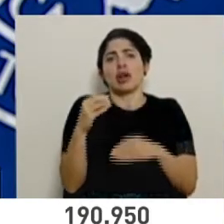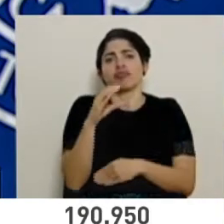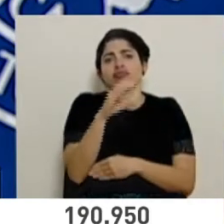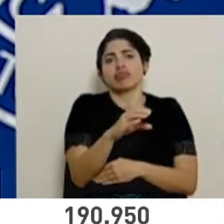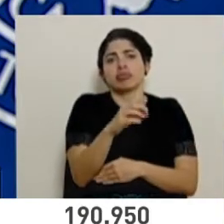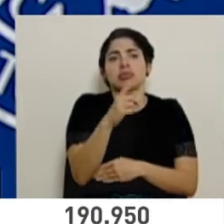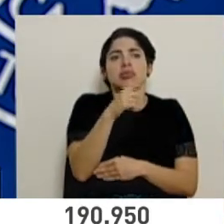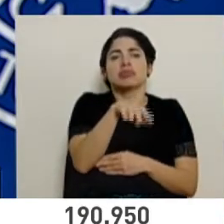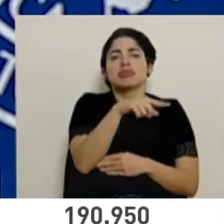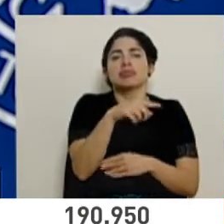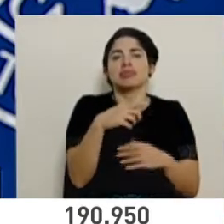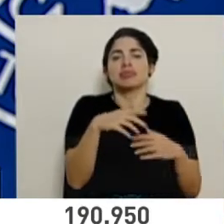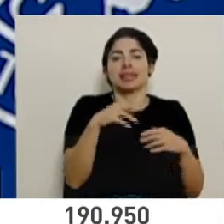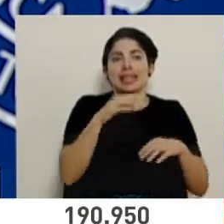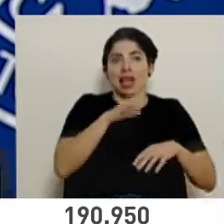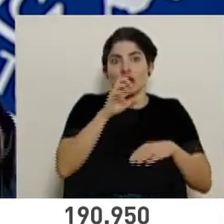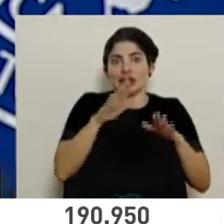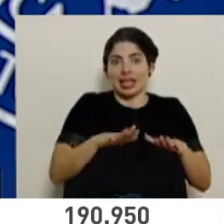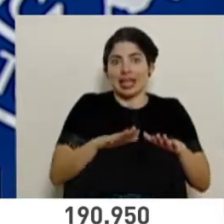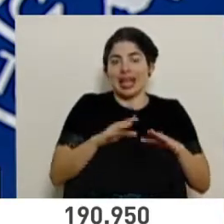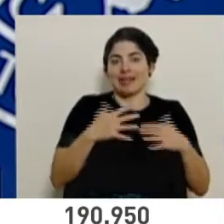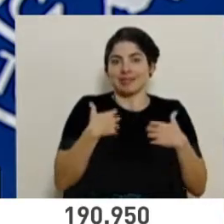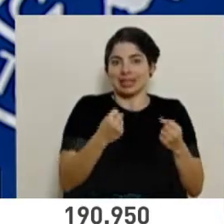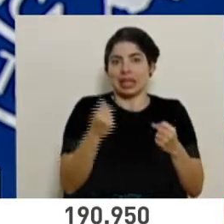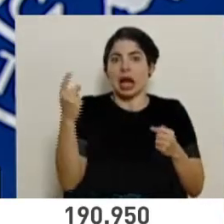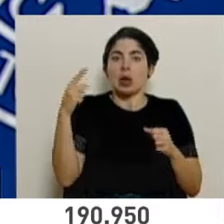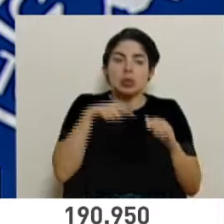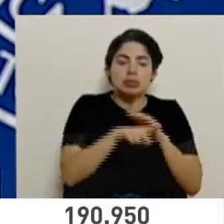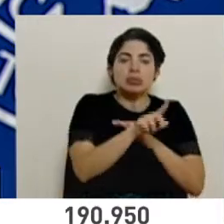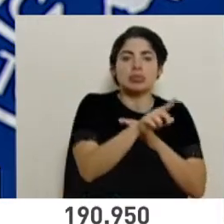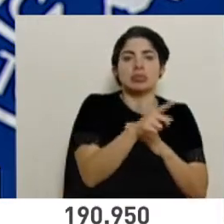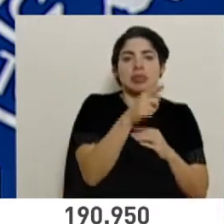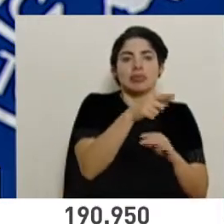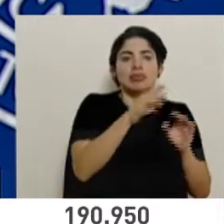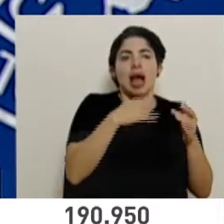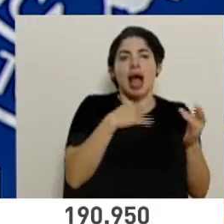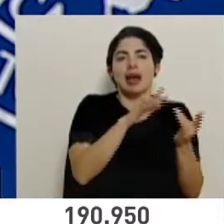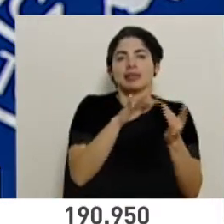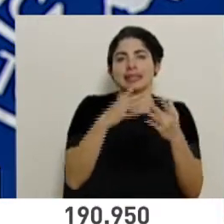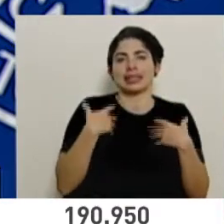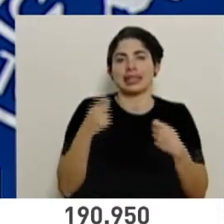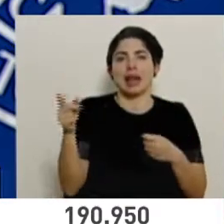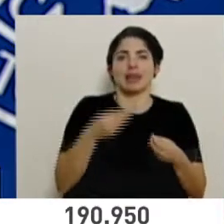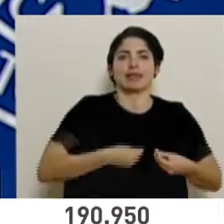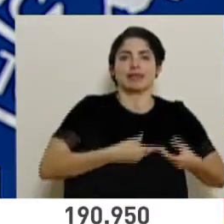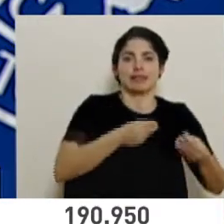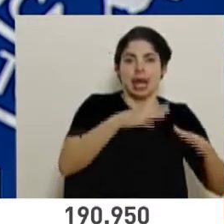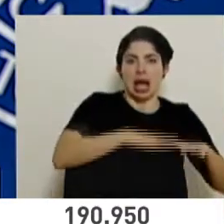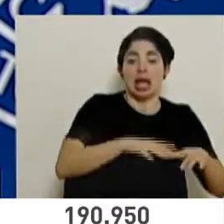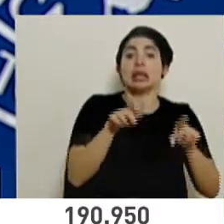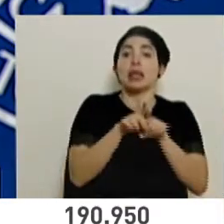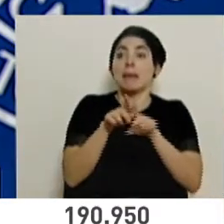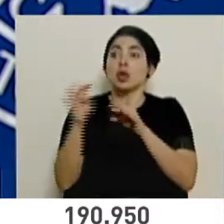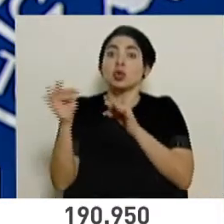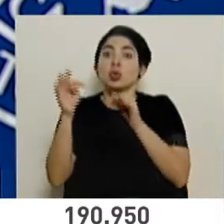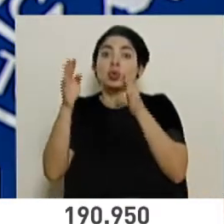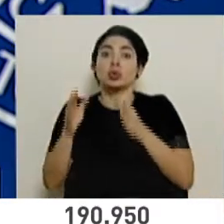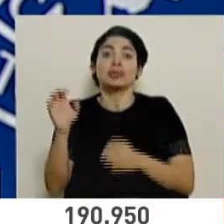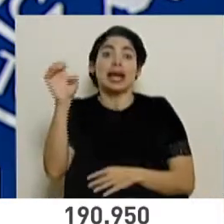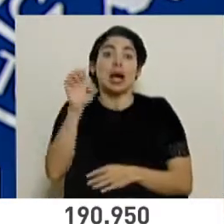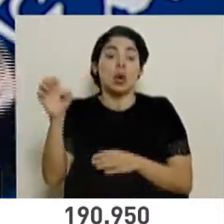en establecimientos costarricenses de salud con sus respectivos encadenamientos. Además, conocemos casos de turistas